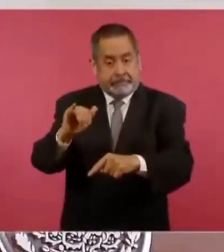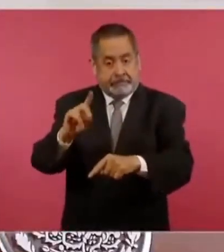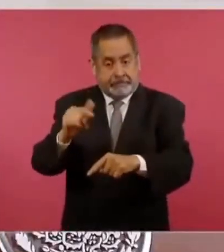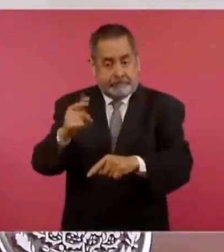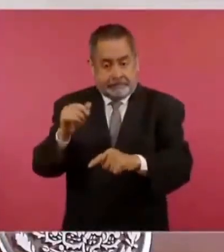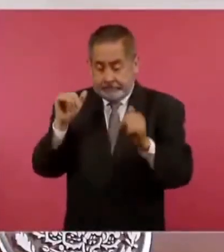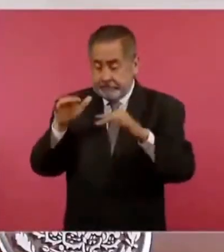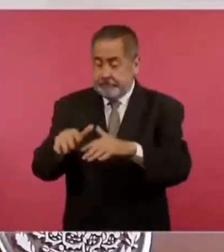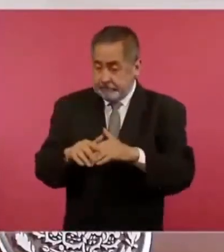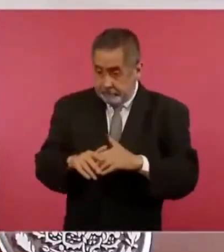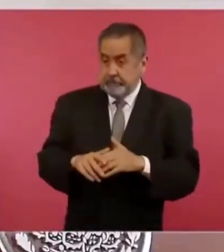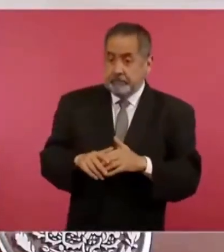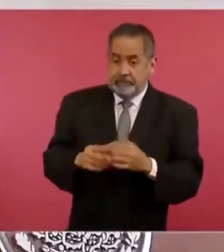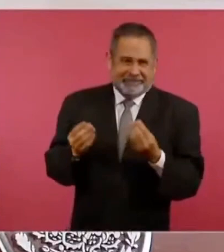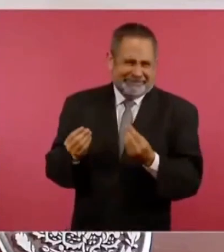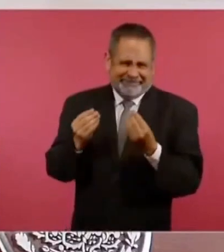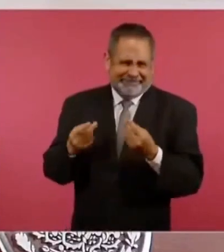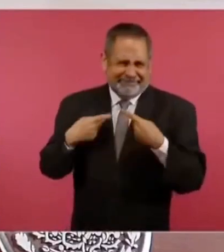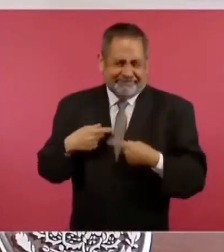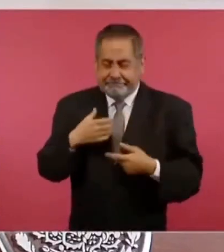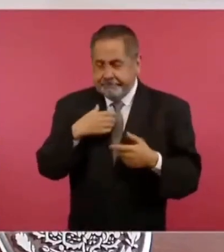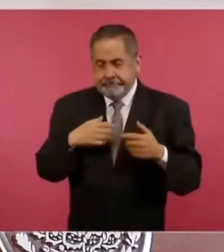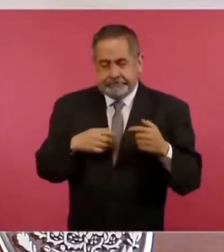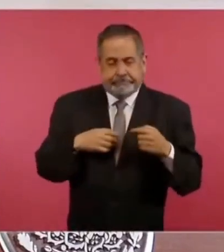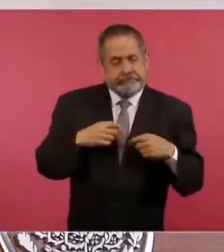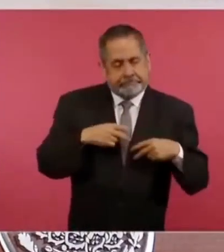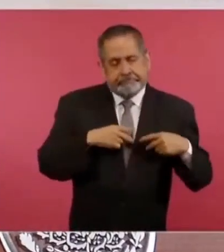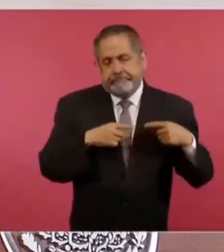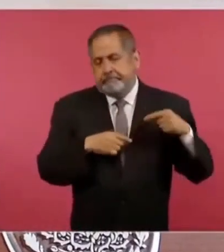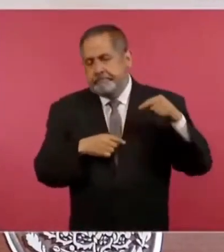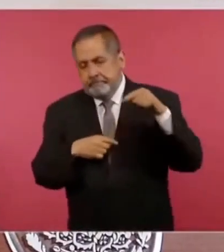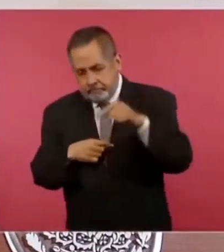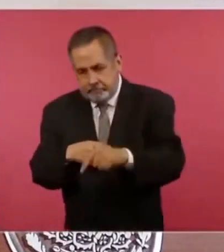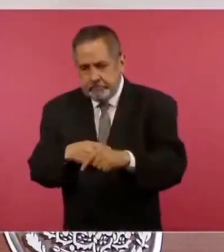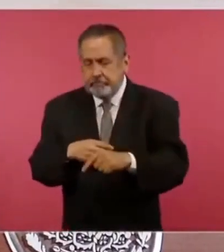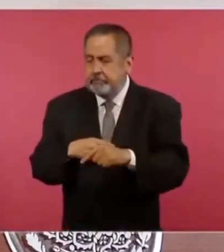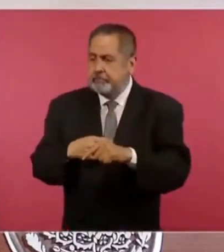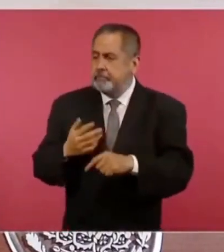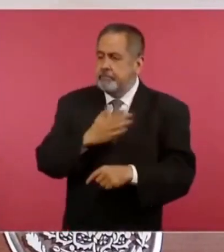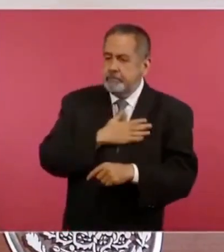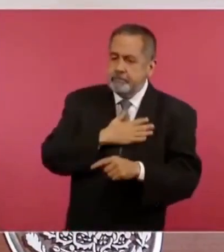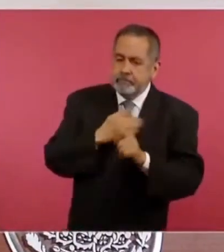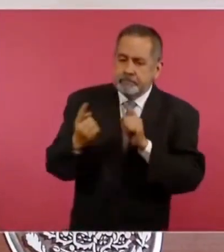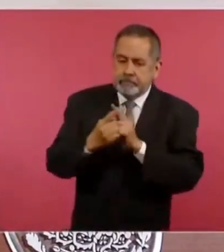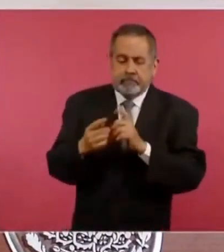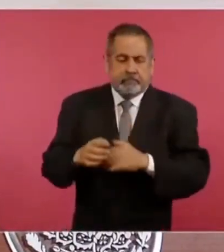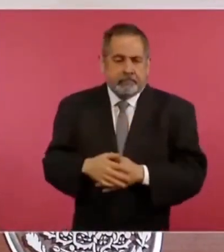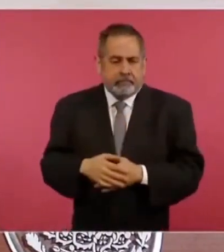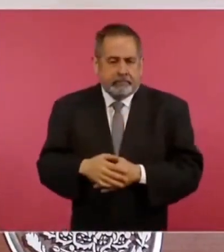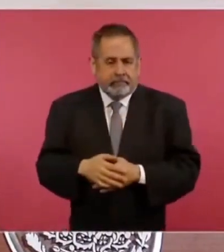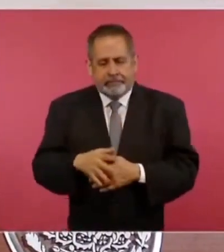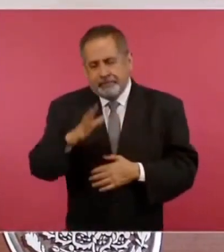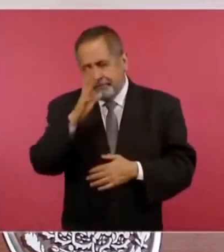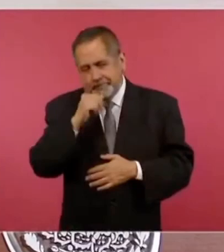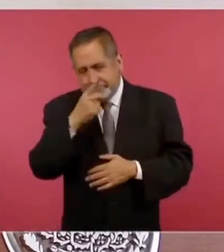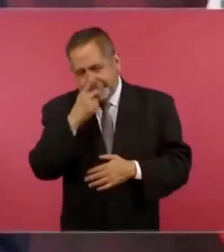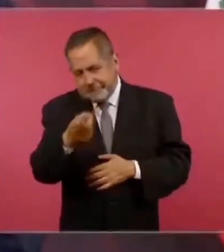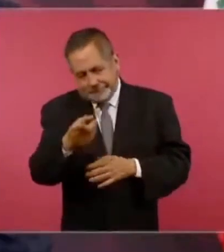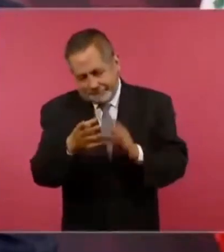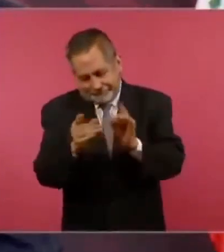Y entonces, pues ya llegamos, ya nos hablan. No les puedo decir, eso sí,